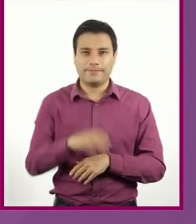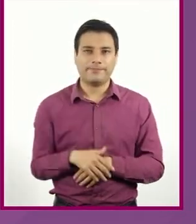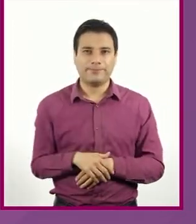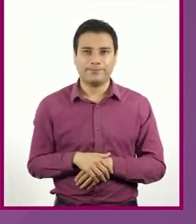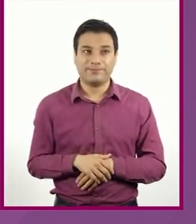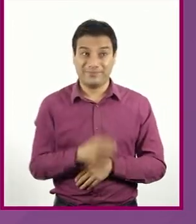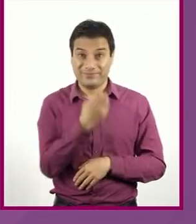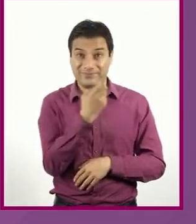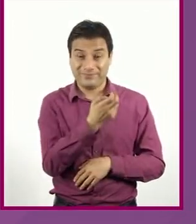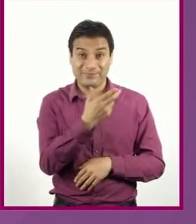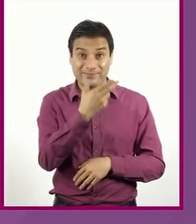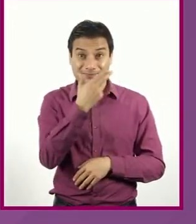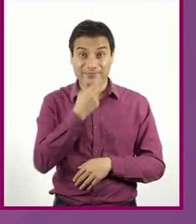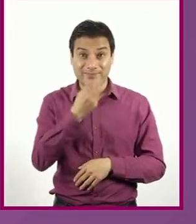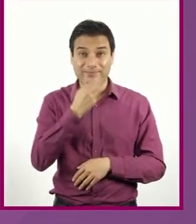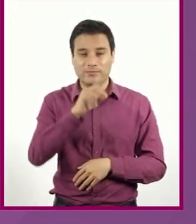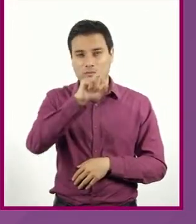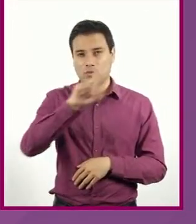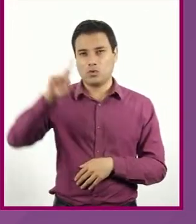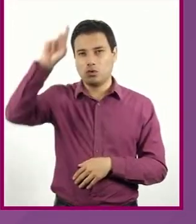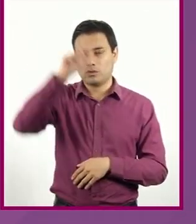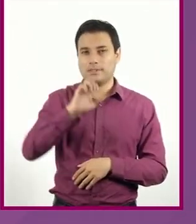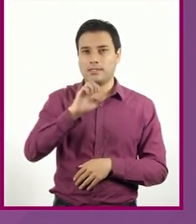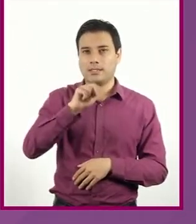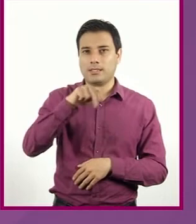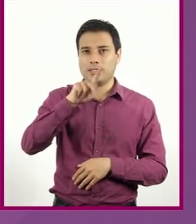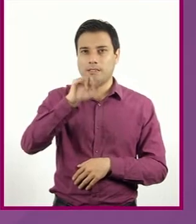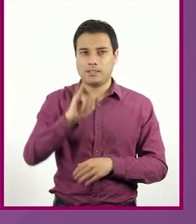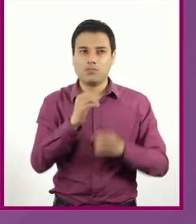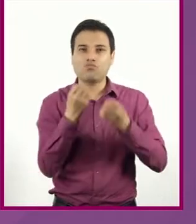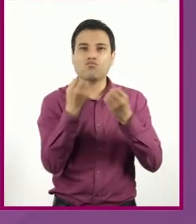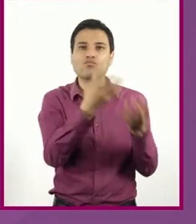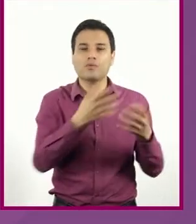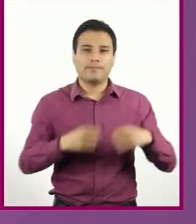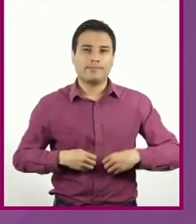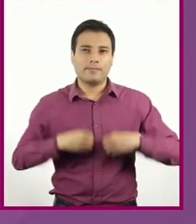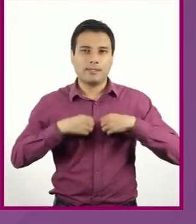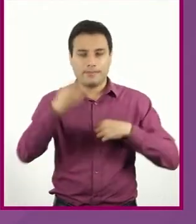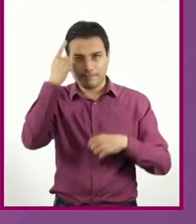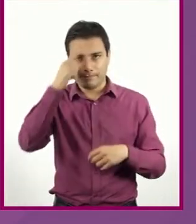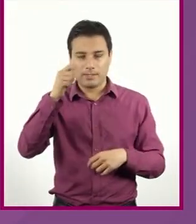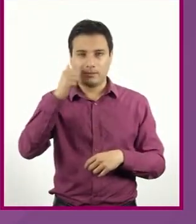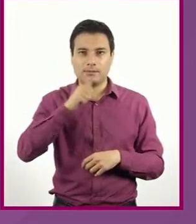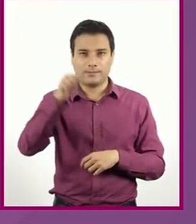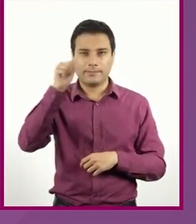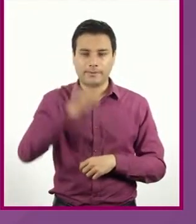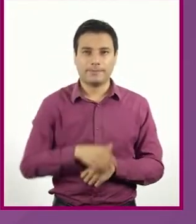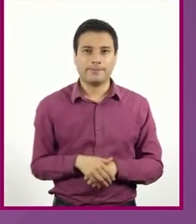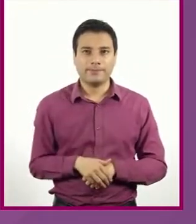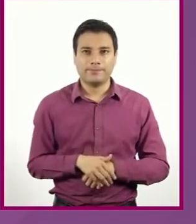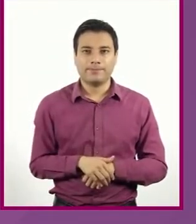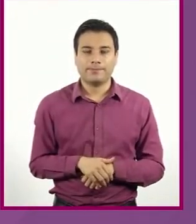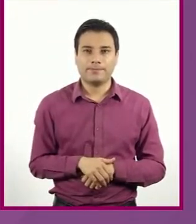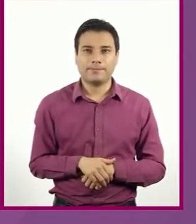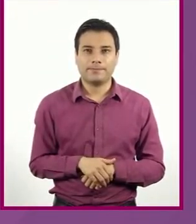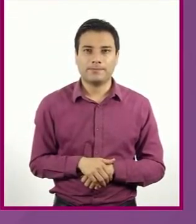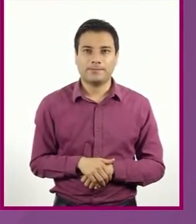Utnapishtim es premiado por el dios Enki con la vida eterna por este acto.